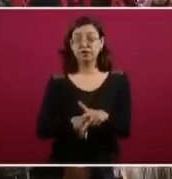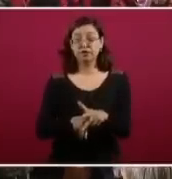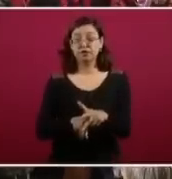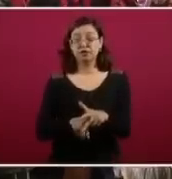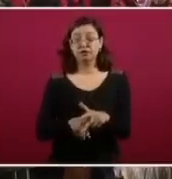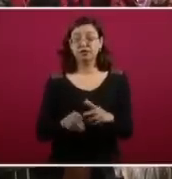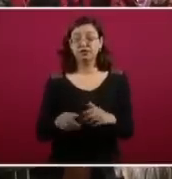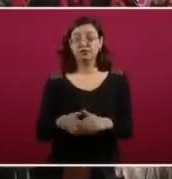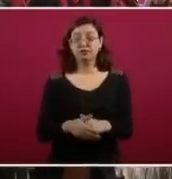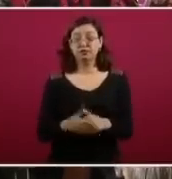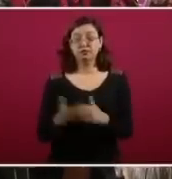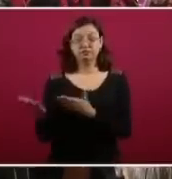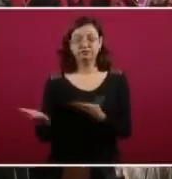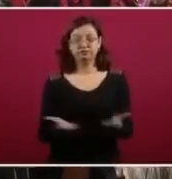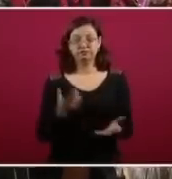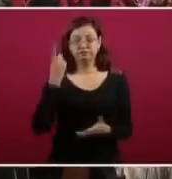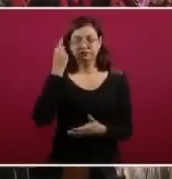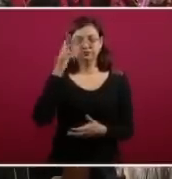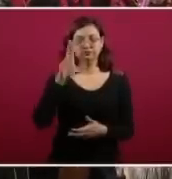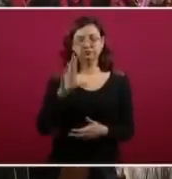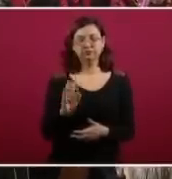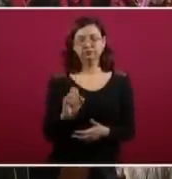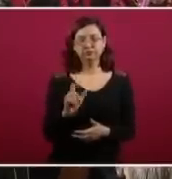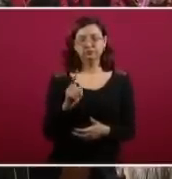creo que la doctora Olga